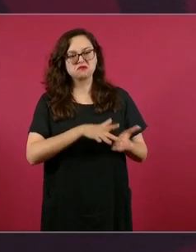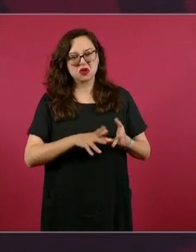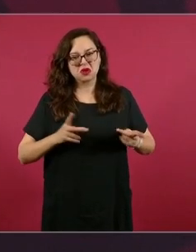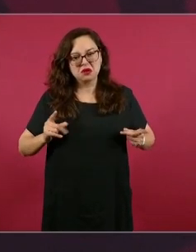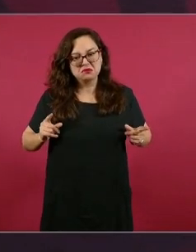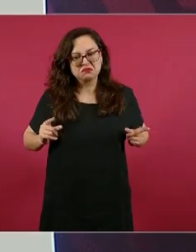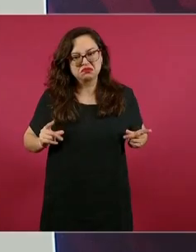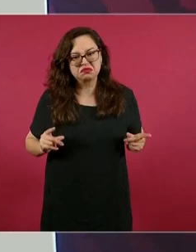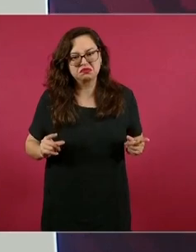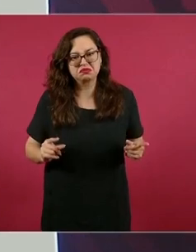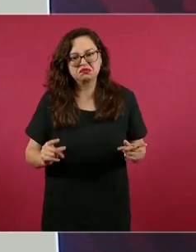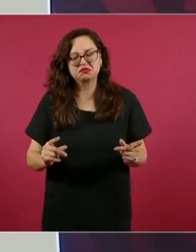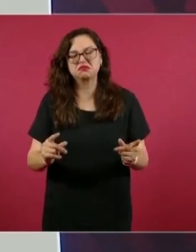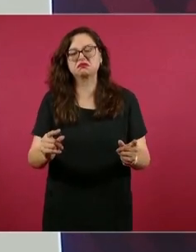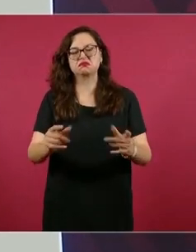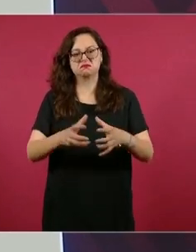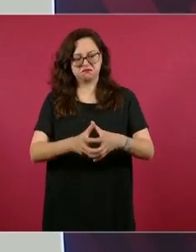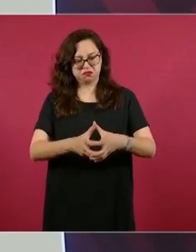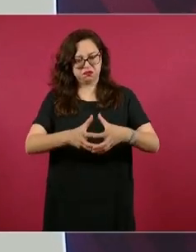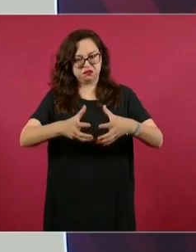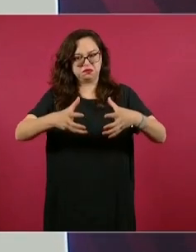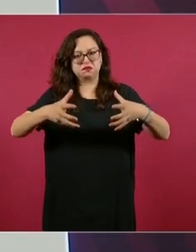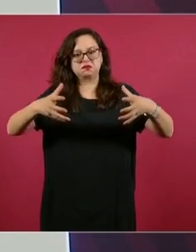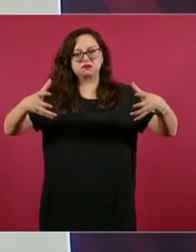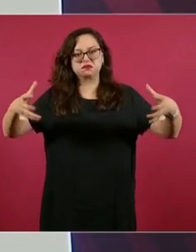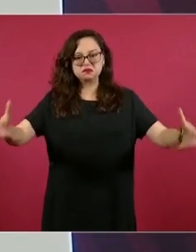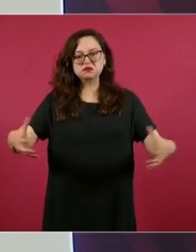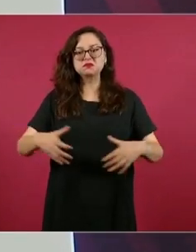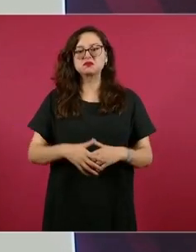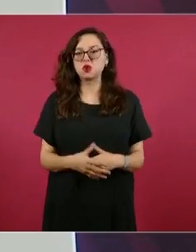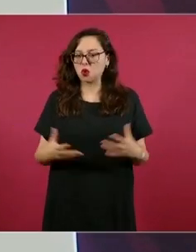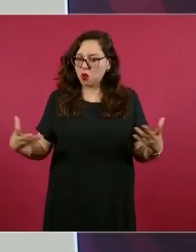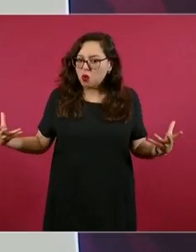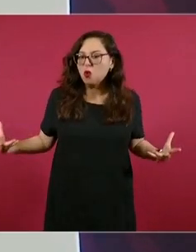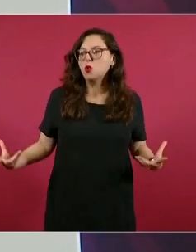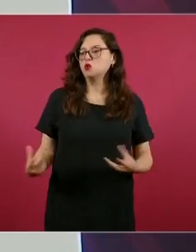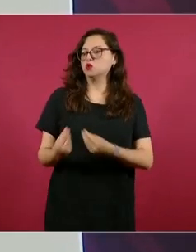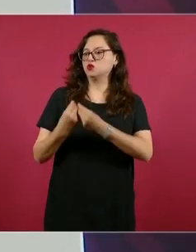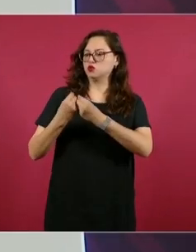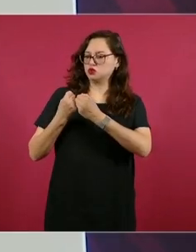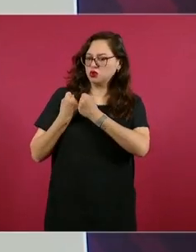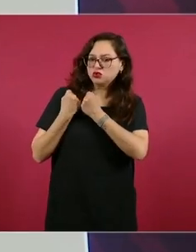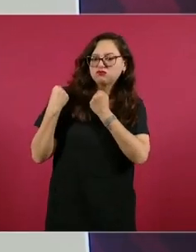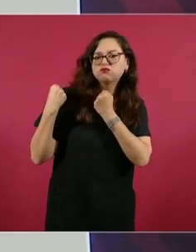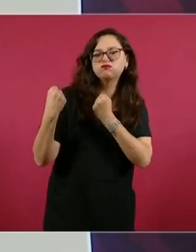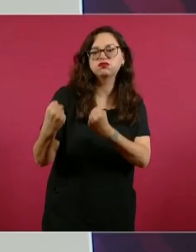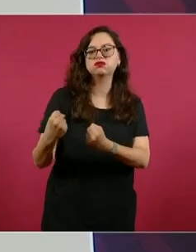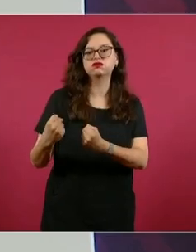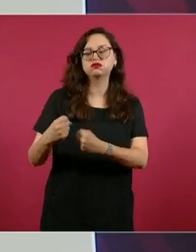con el apoyo del pueblo, desde abajo hacia arriba y entre todos.